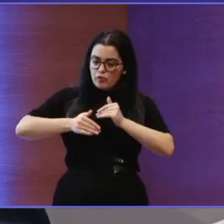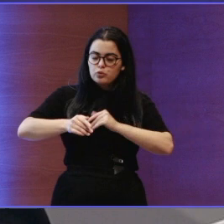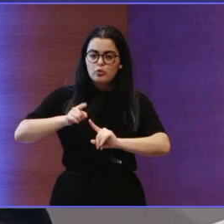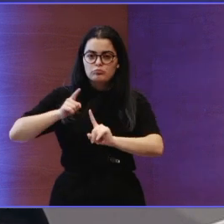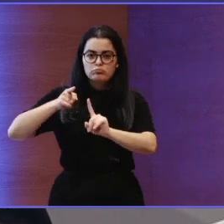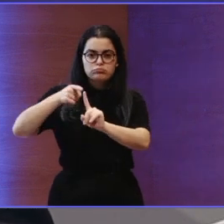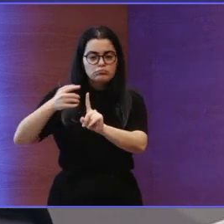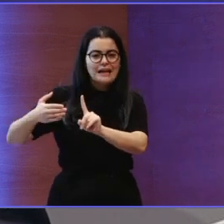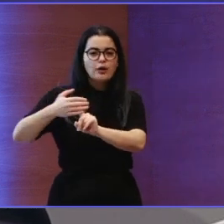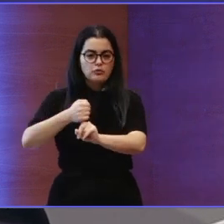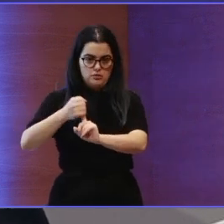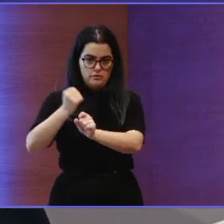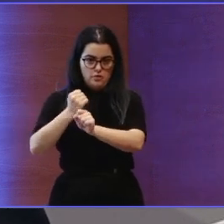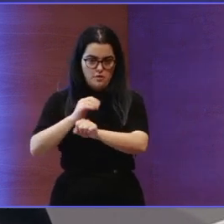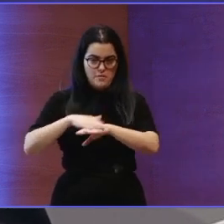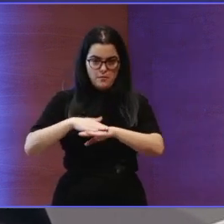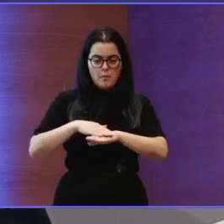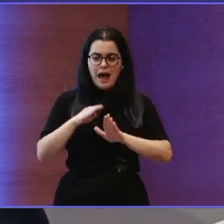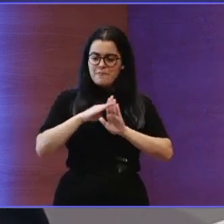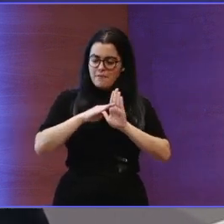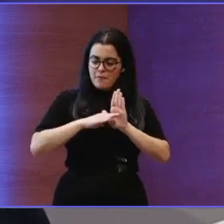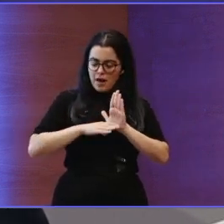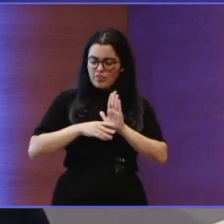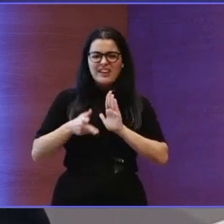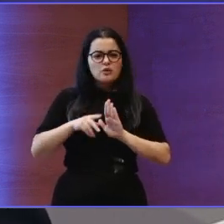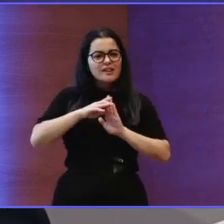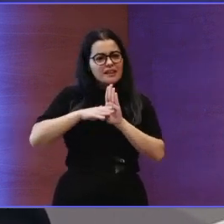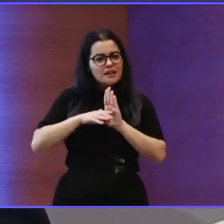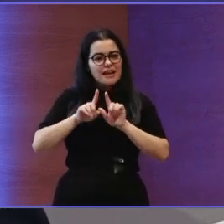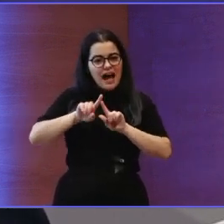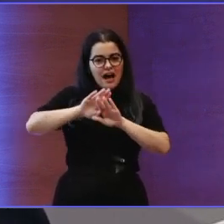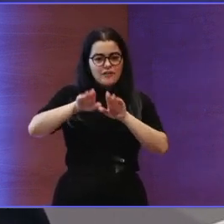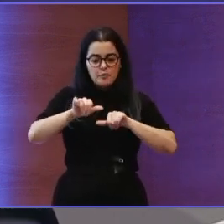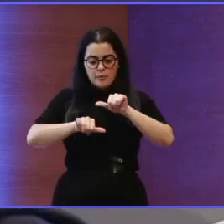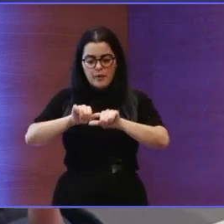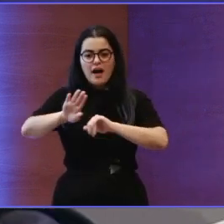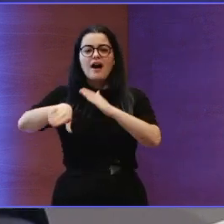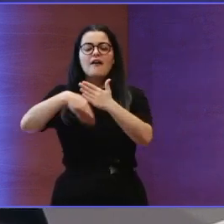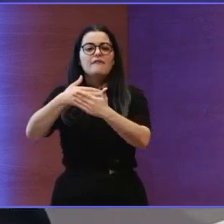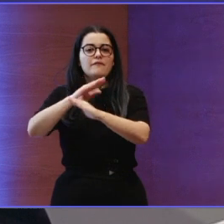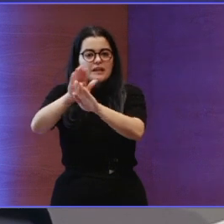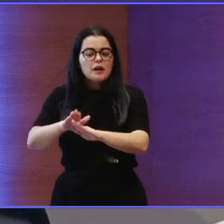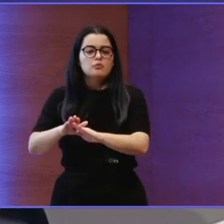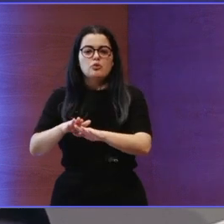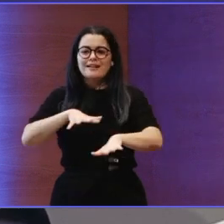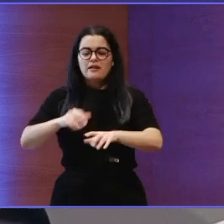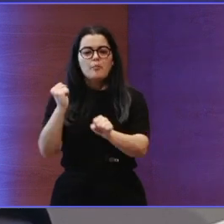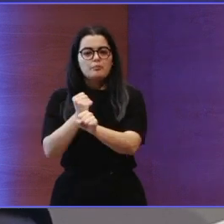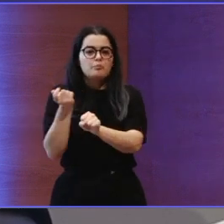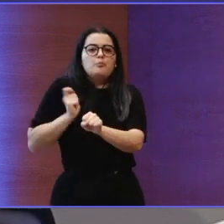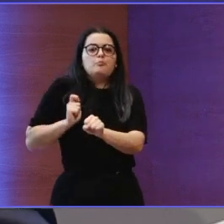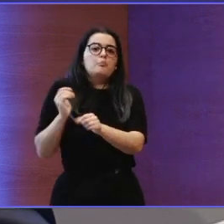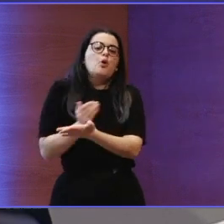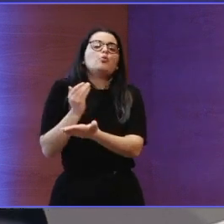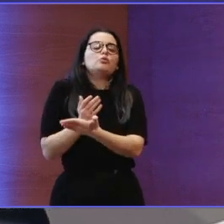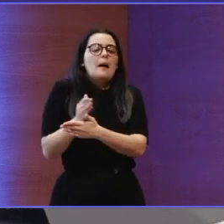derecho a trazar un itinerario que puede desembocar en una actividad más o menos productiva una actividad